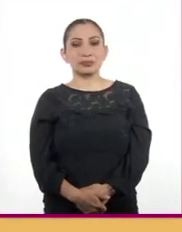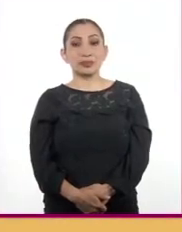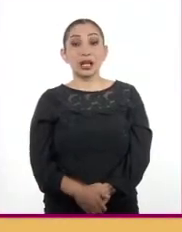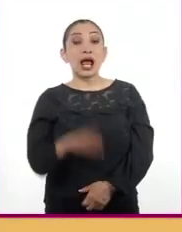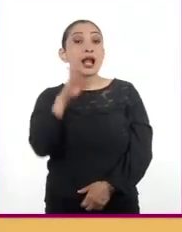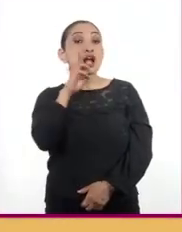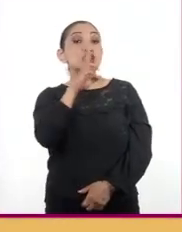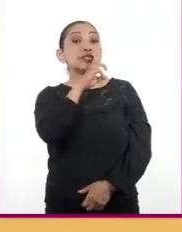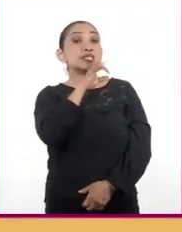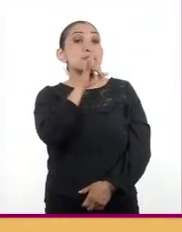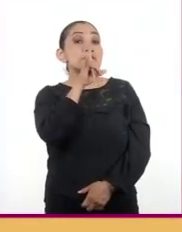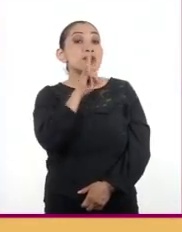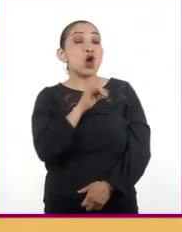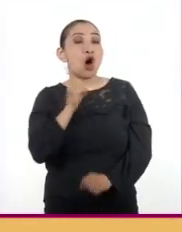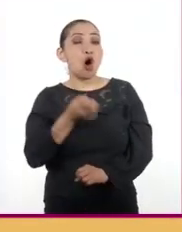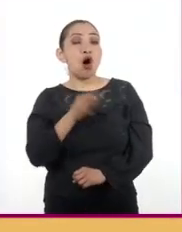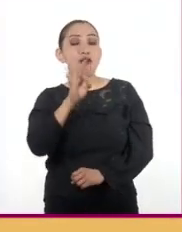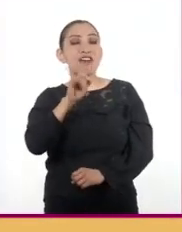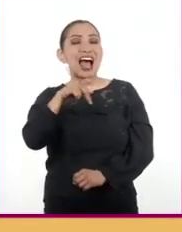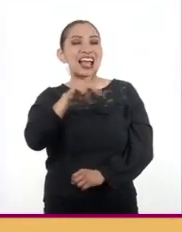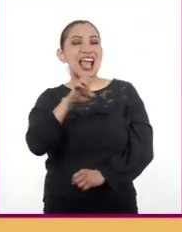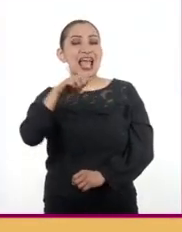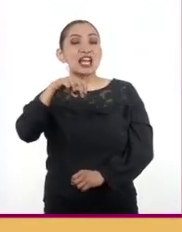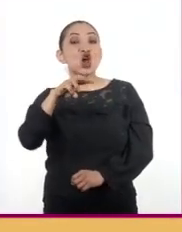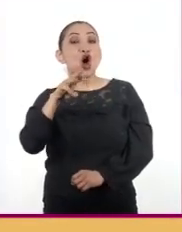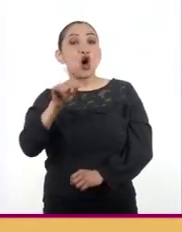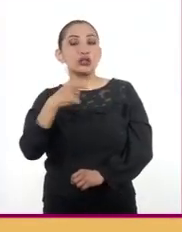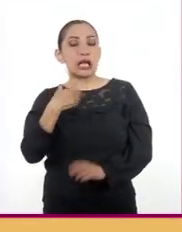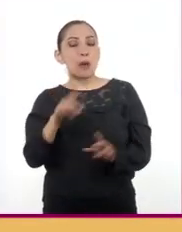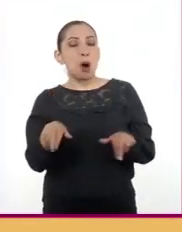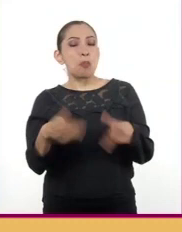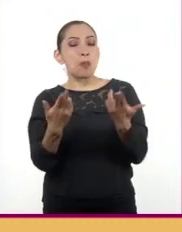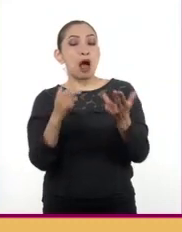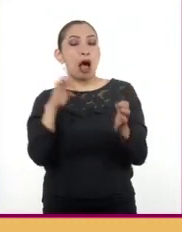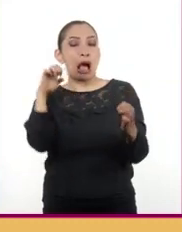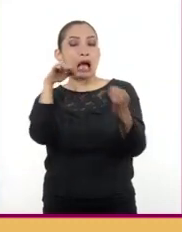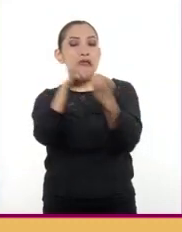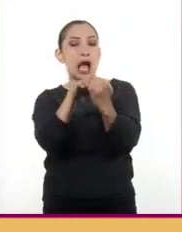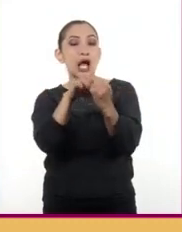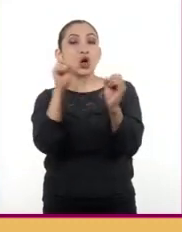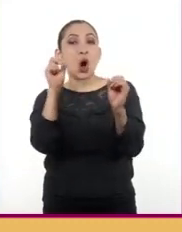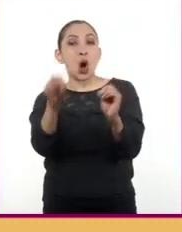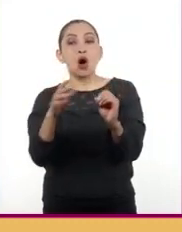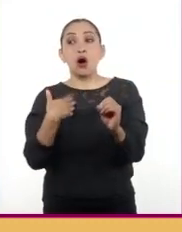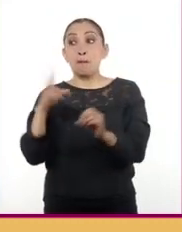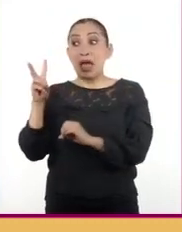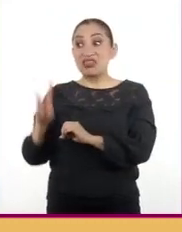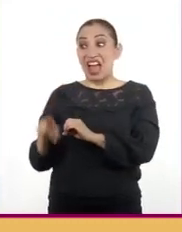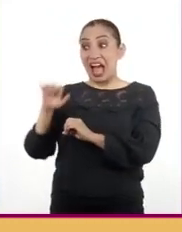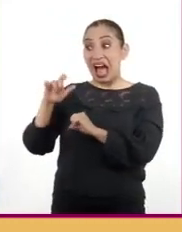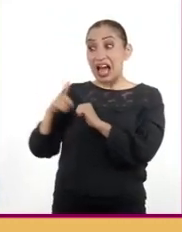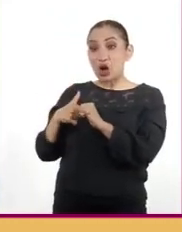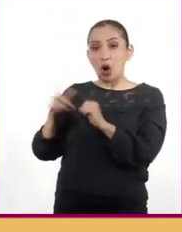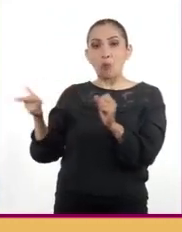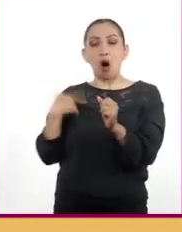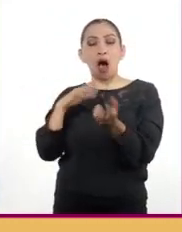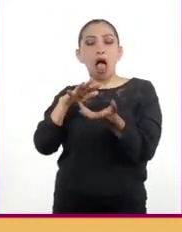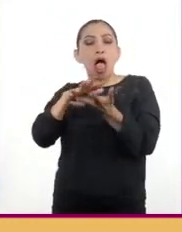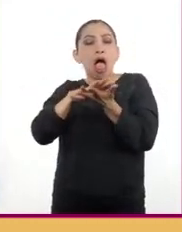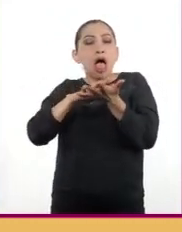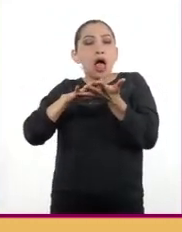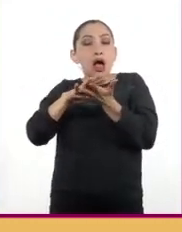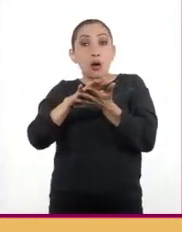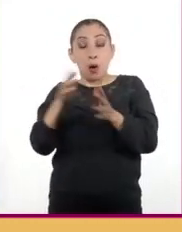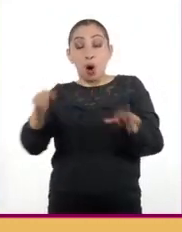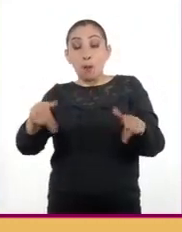Las noticias falsas o fake news nacen para bromear, difamar o deslegitimar la veracidad de un hecho.